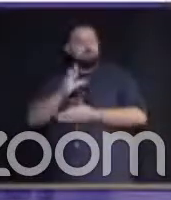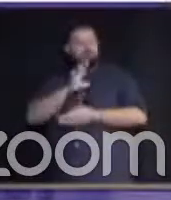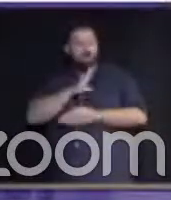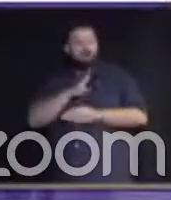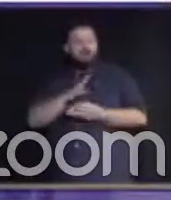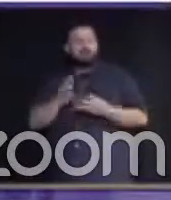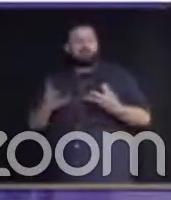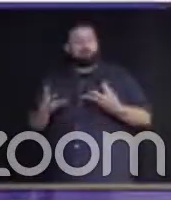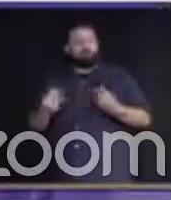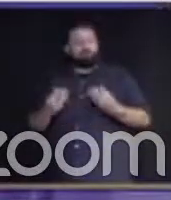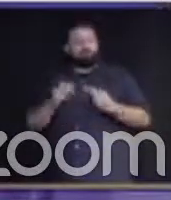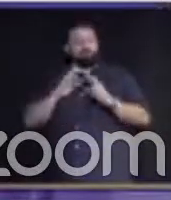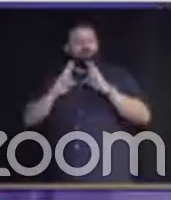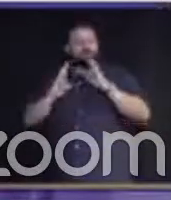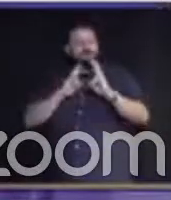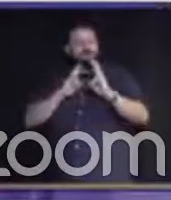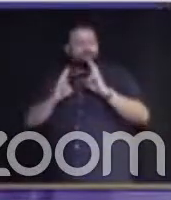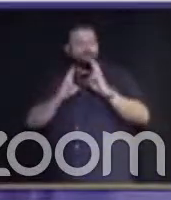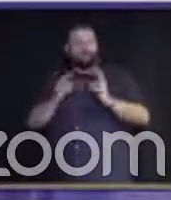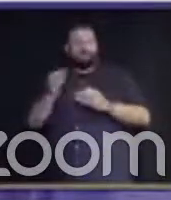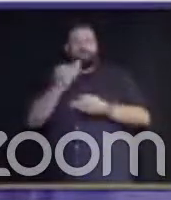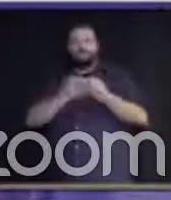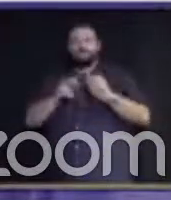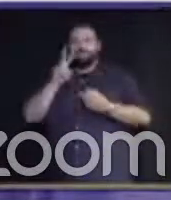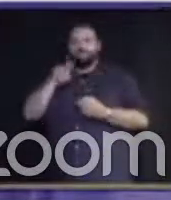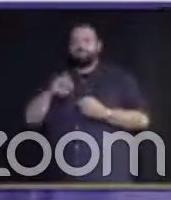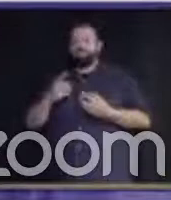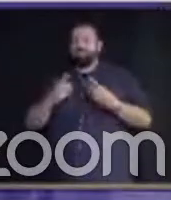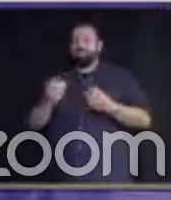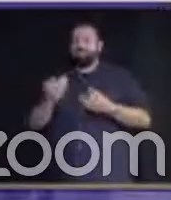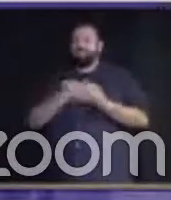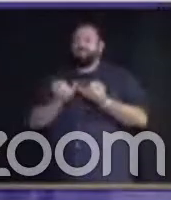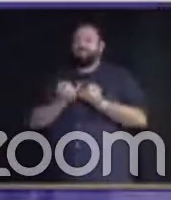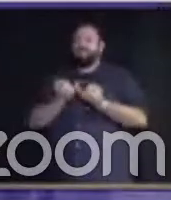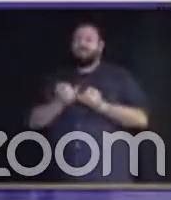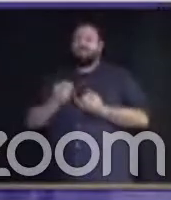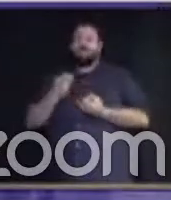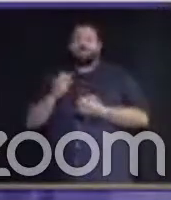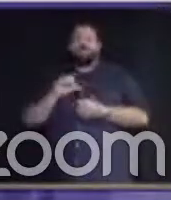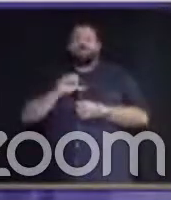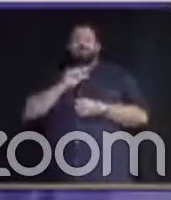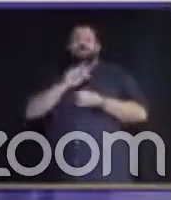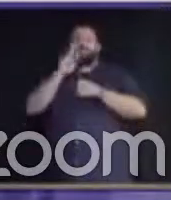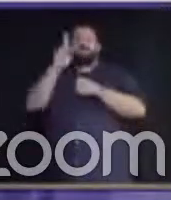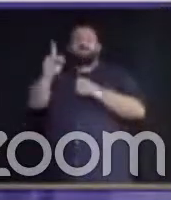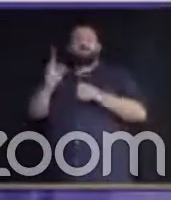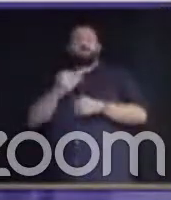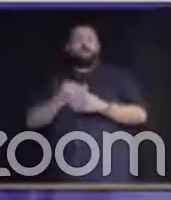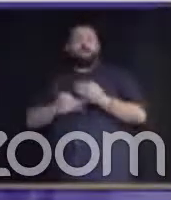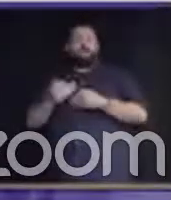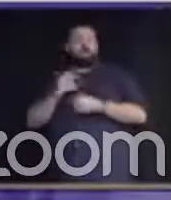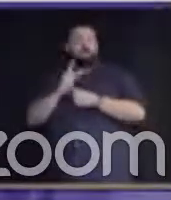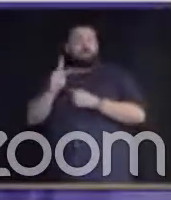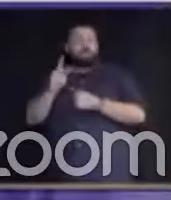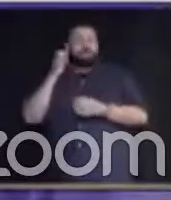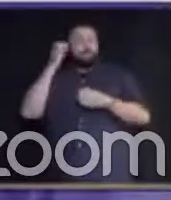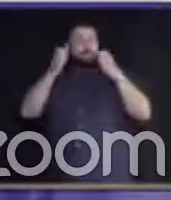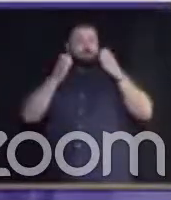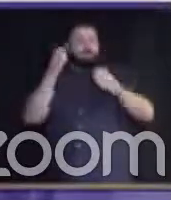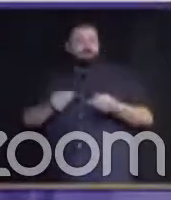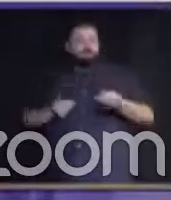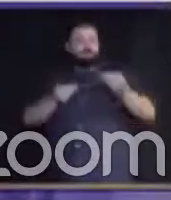que van a tener. Además, el placer que a mí me va a dar podérselos entregar en el próximo evento. Así es que, bono de producción